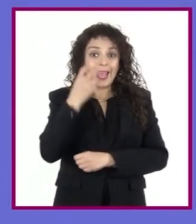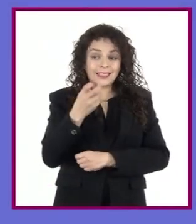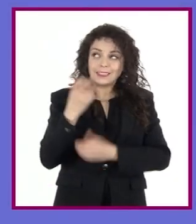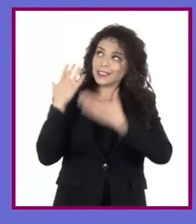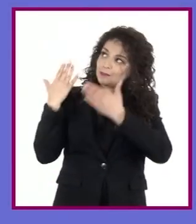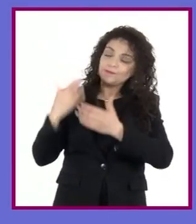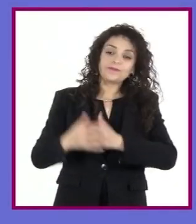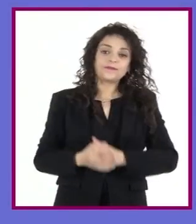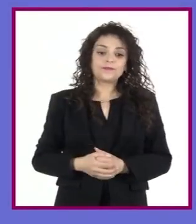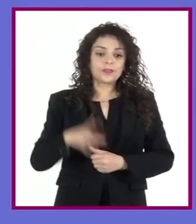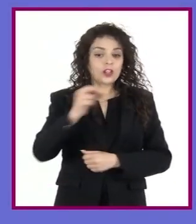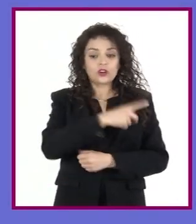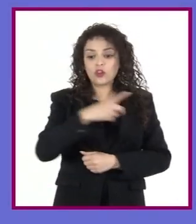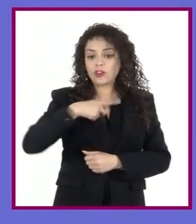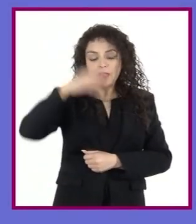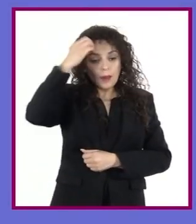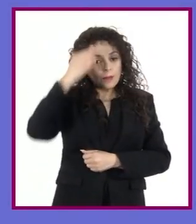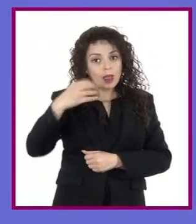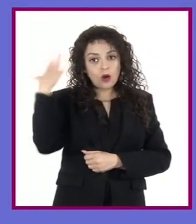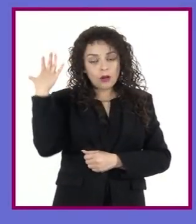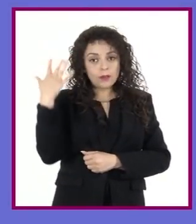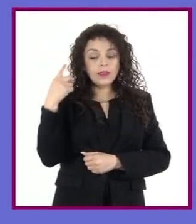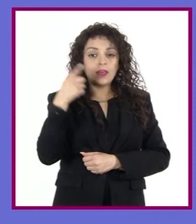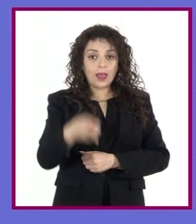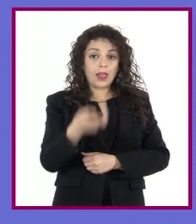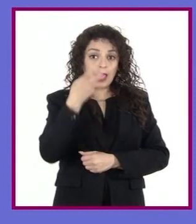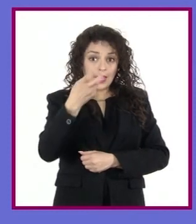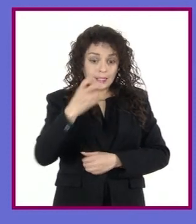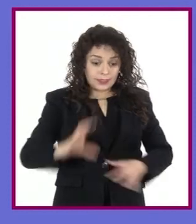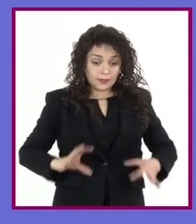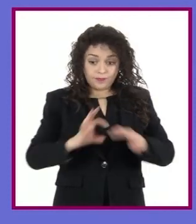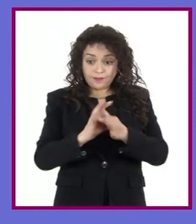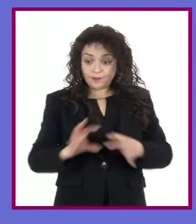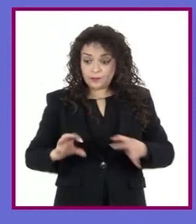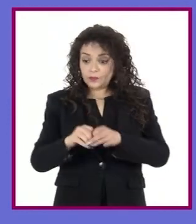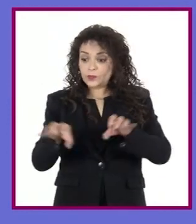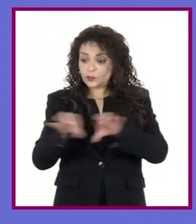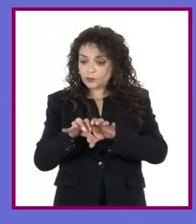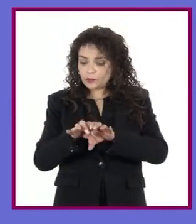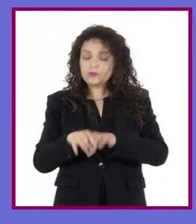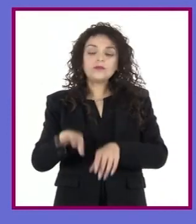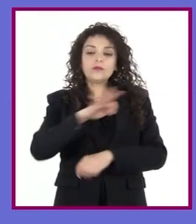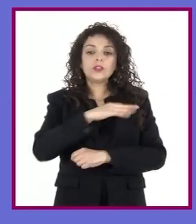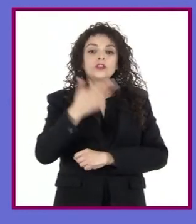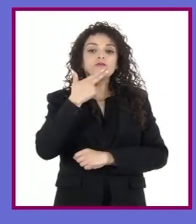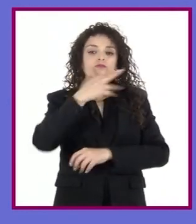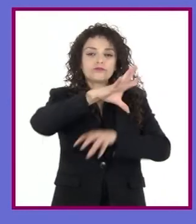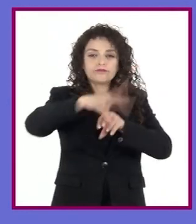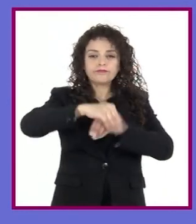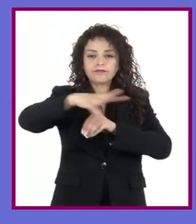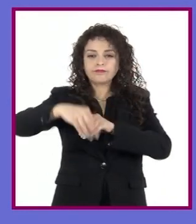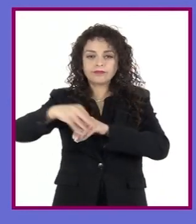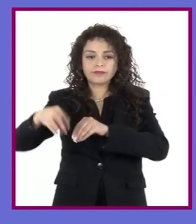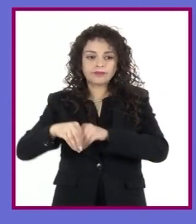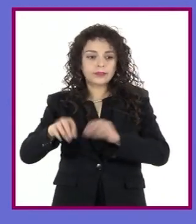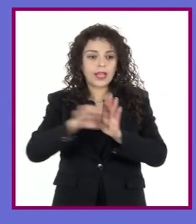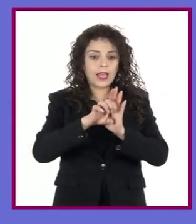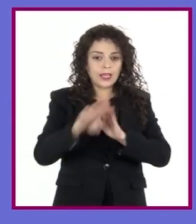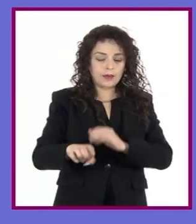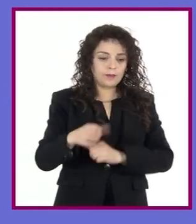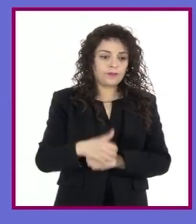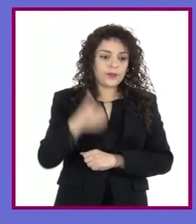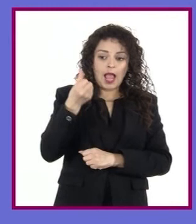No hay que olvidar que para hacer esos enlaces podemos usar algunos nexos como así